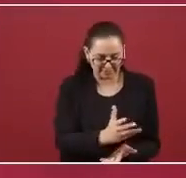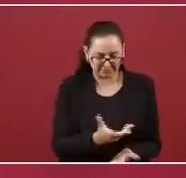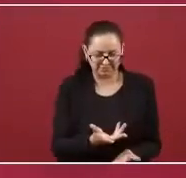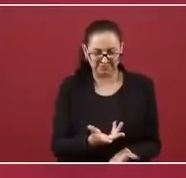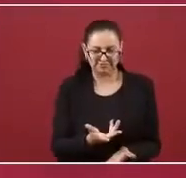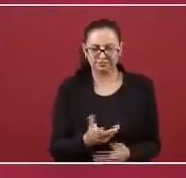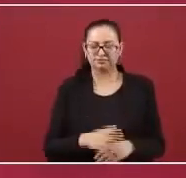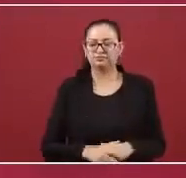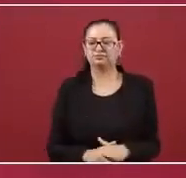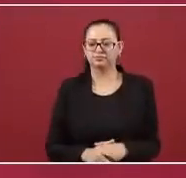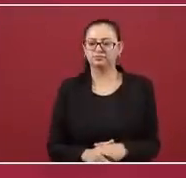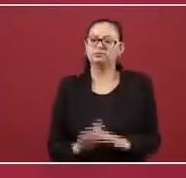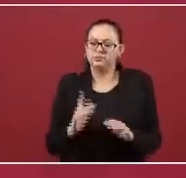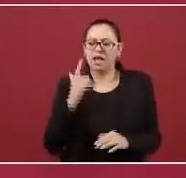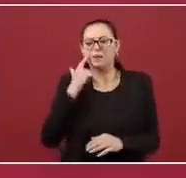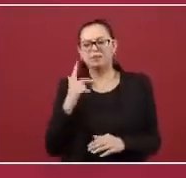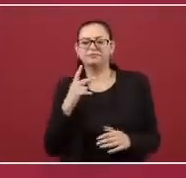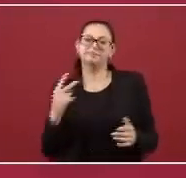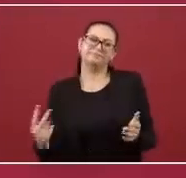se fue allá